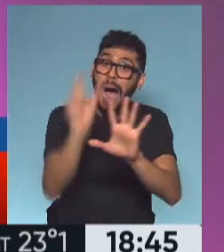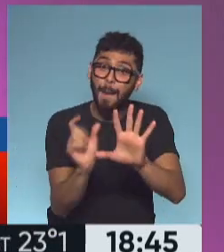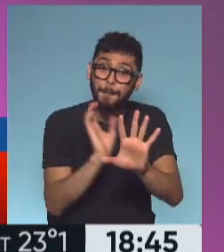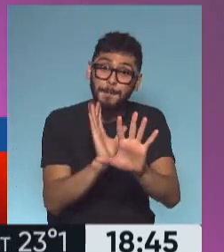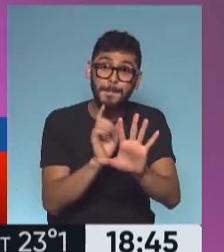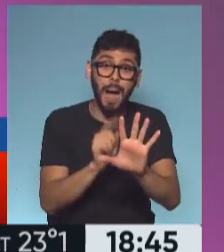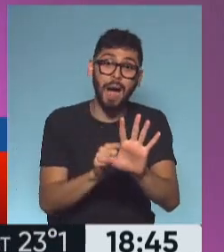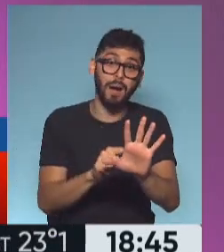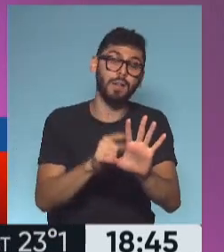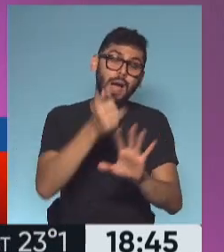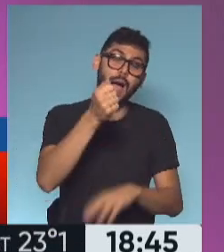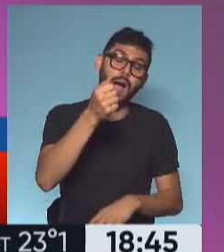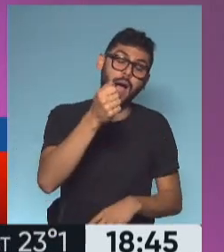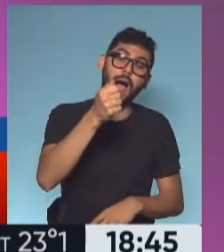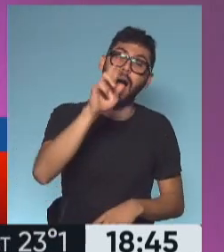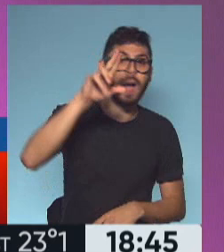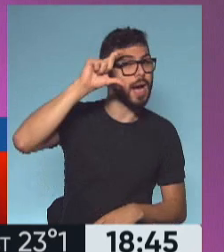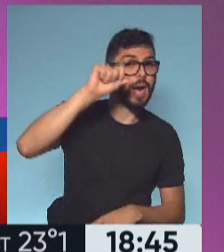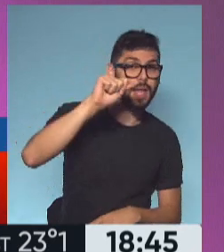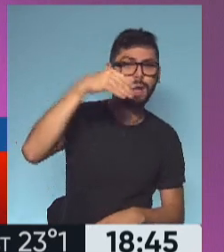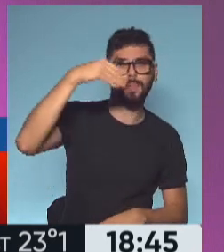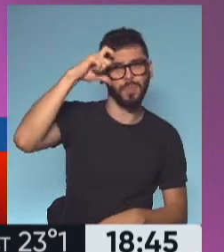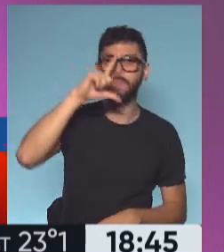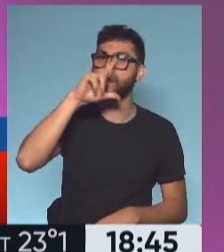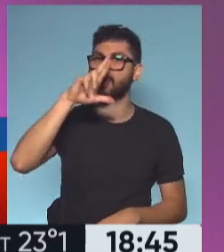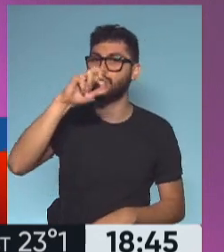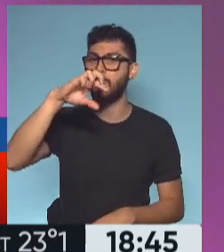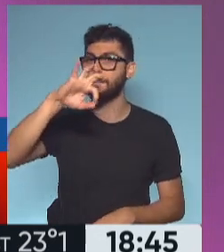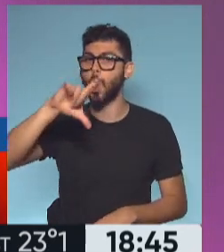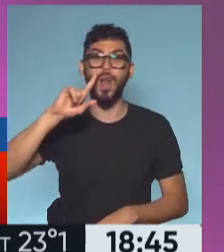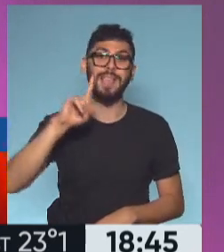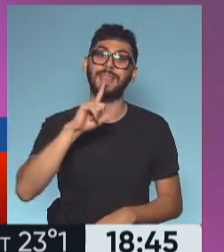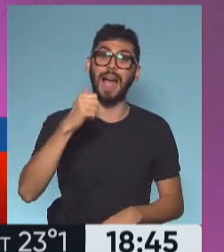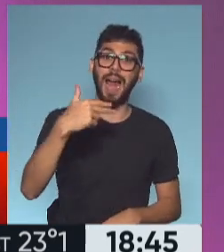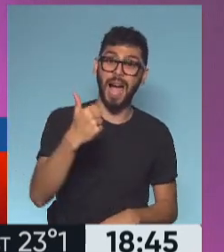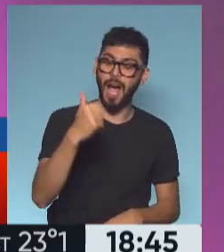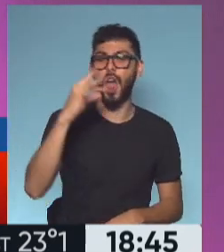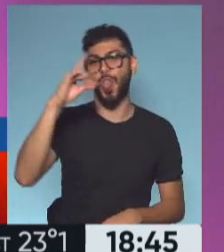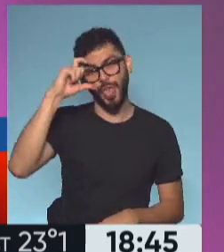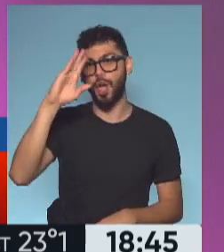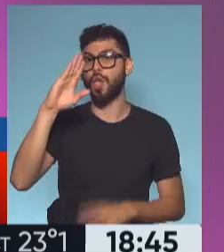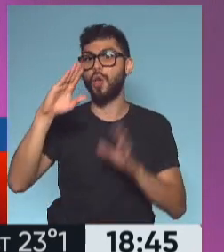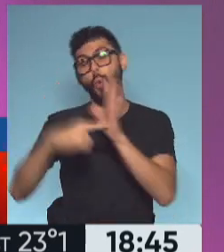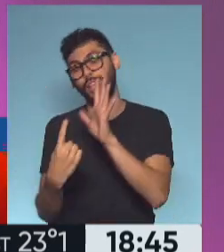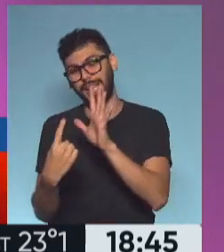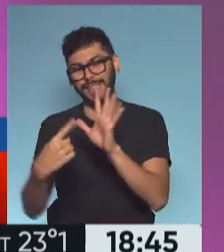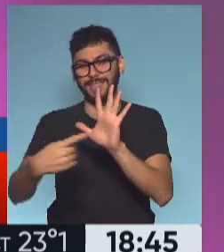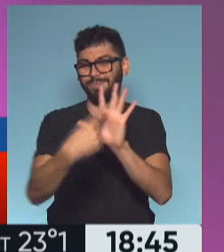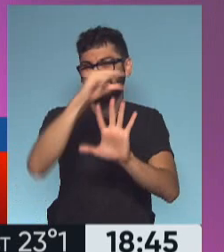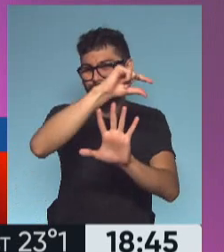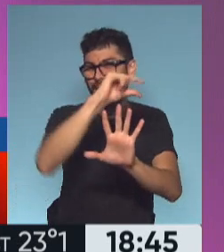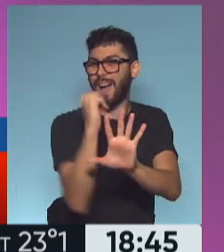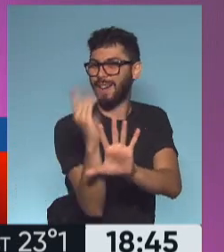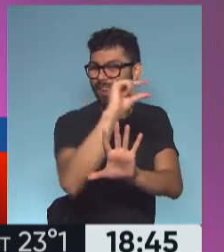hablando de área metropolitana de Buenos Aires. ¿En qué estado están las camas aquí en Ciudad de Buenos Aires? Sobre todo lo